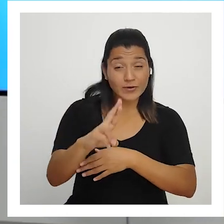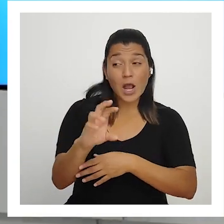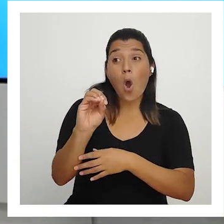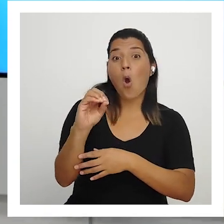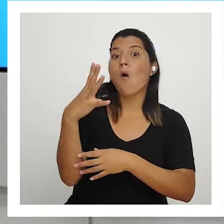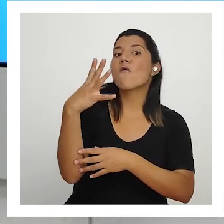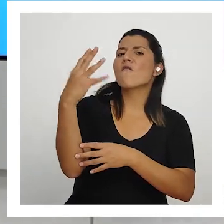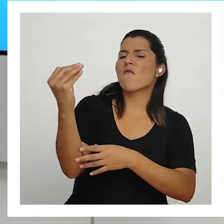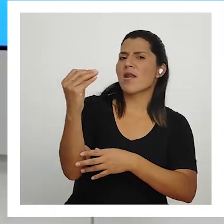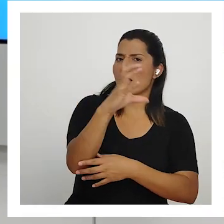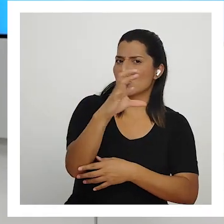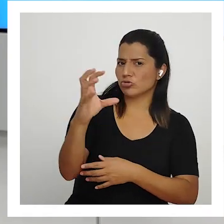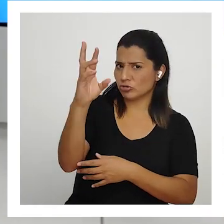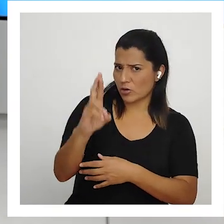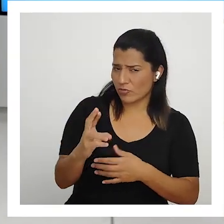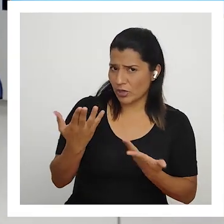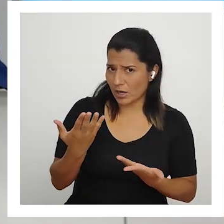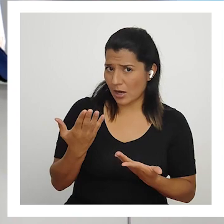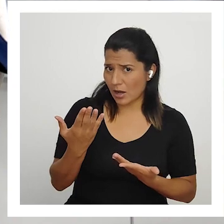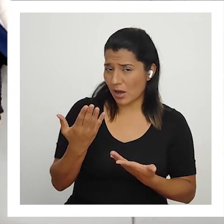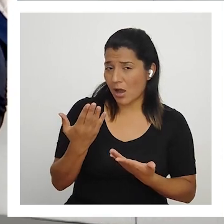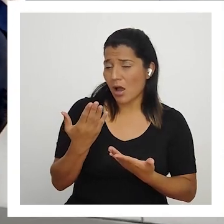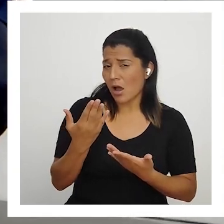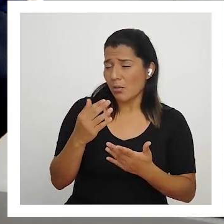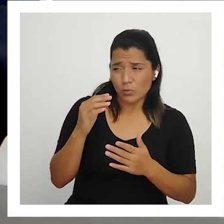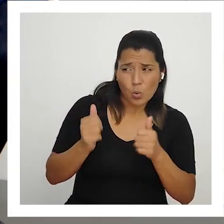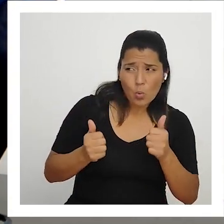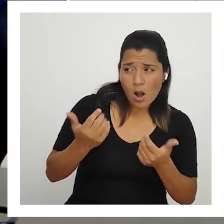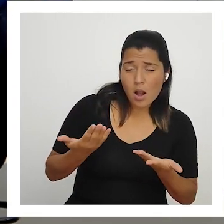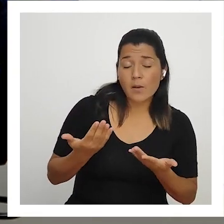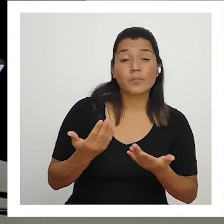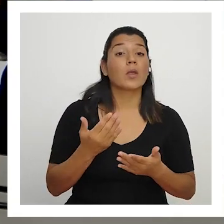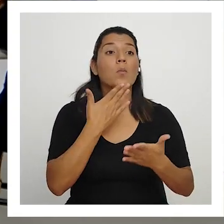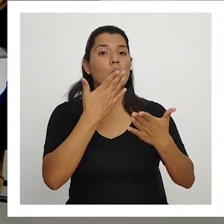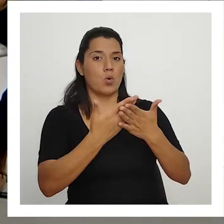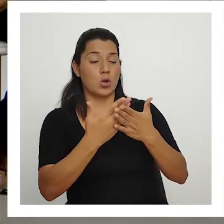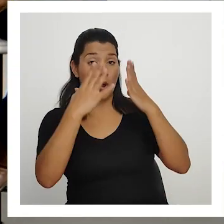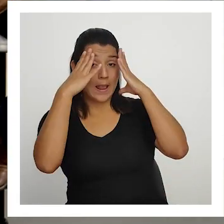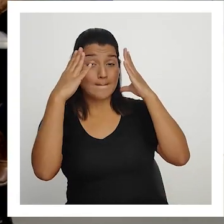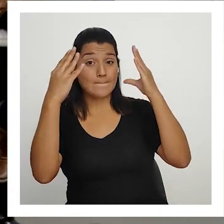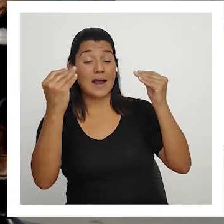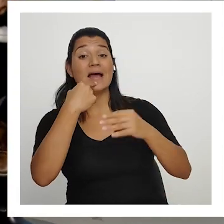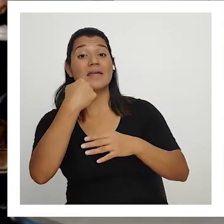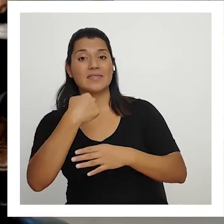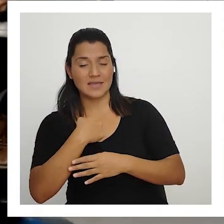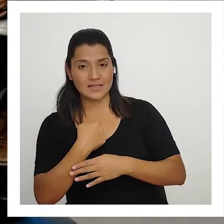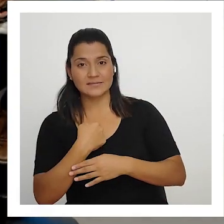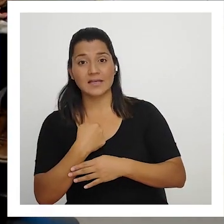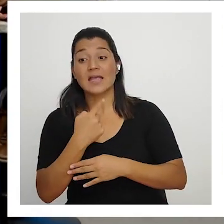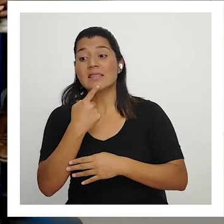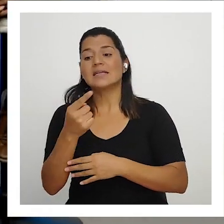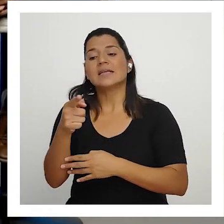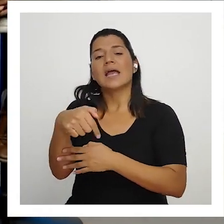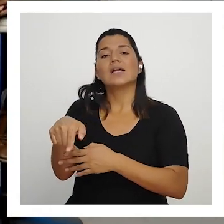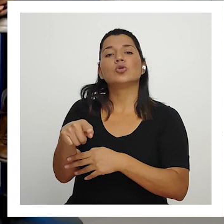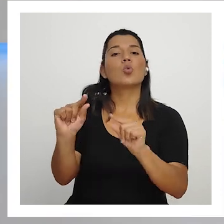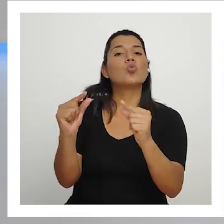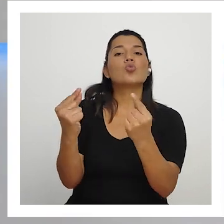es diferente y el reproche que podríamos hacer nosotros es aún mayor. Ahora, usted da con un tema muy